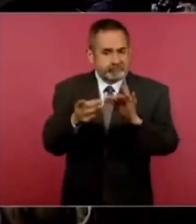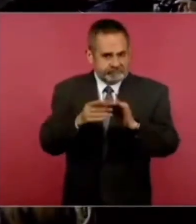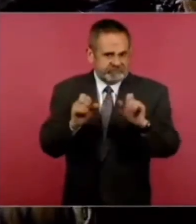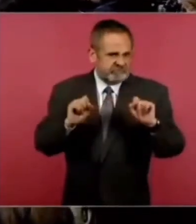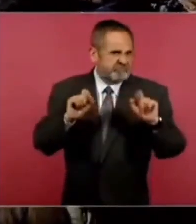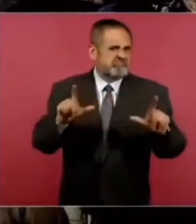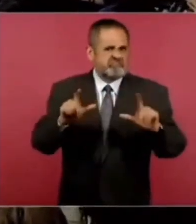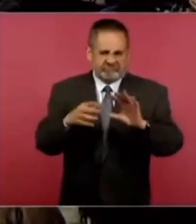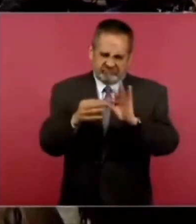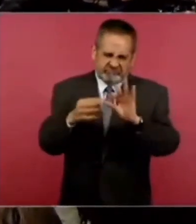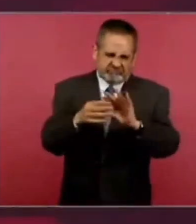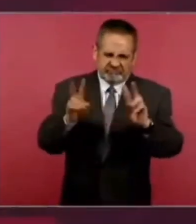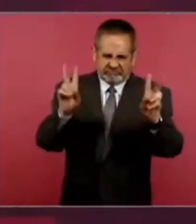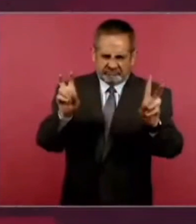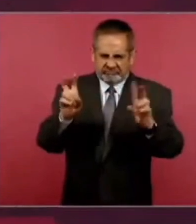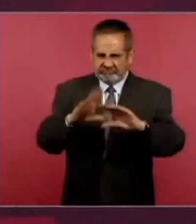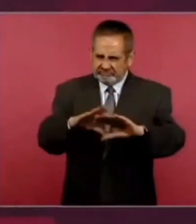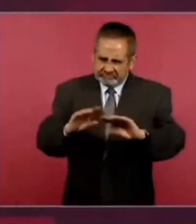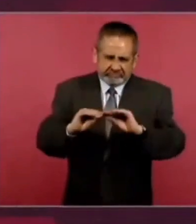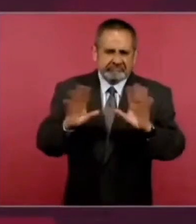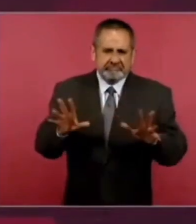tema.